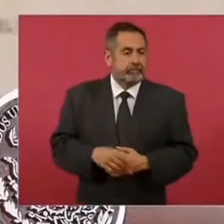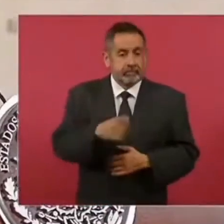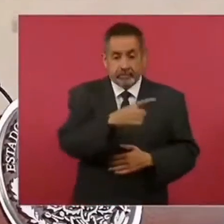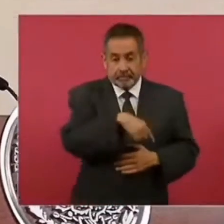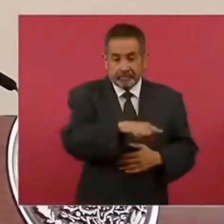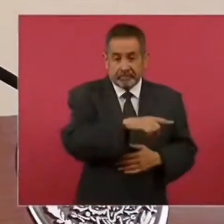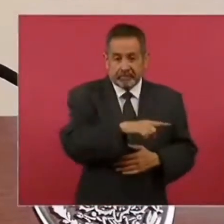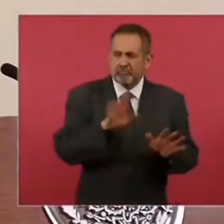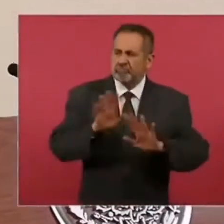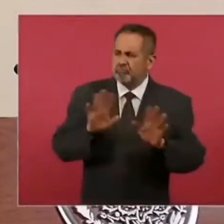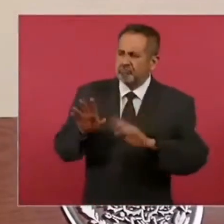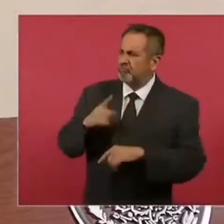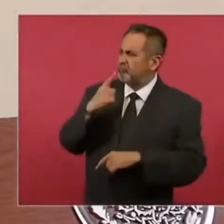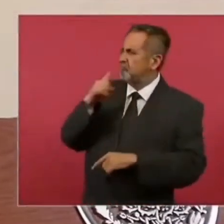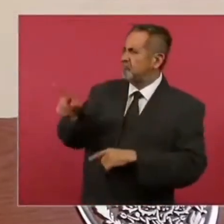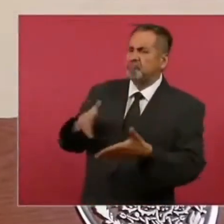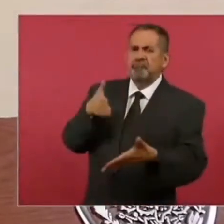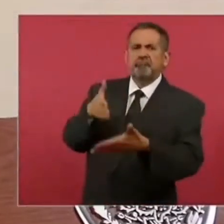impugnan.